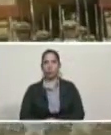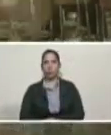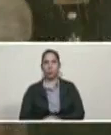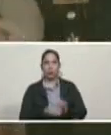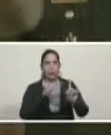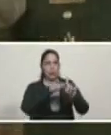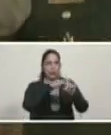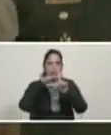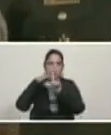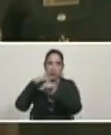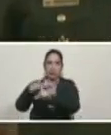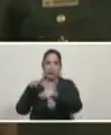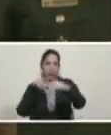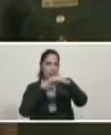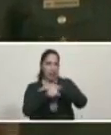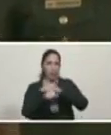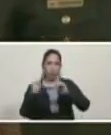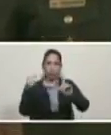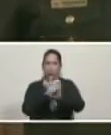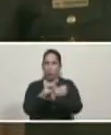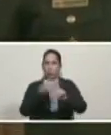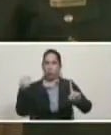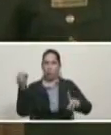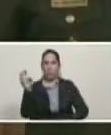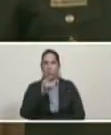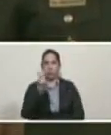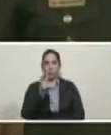Agresión interna de sabotaje.